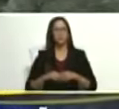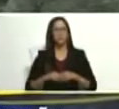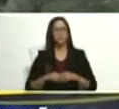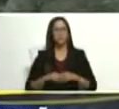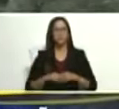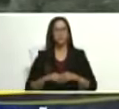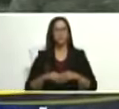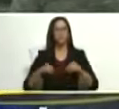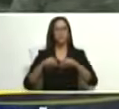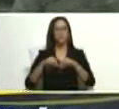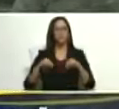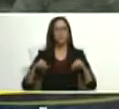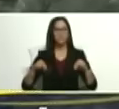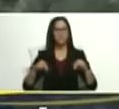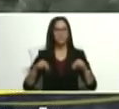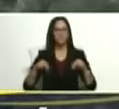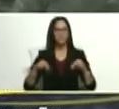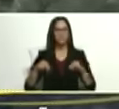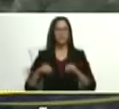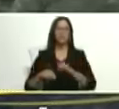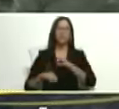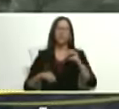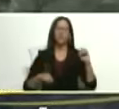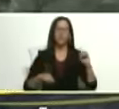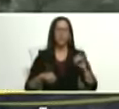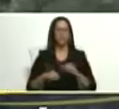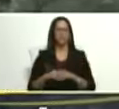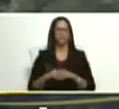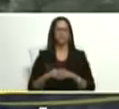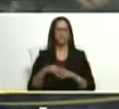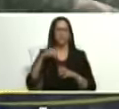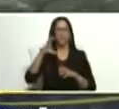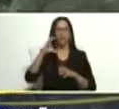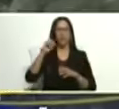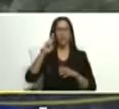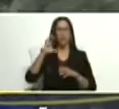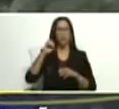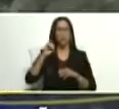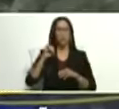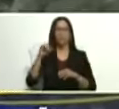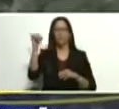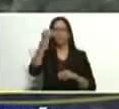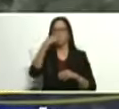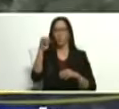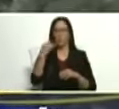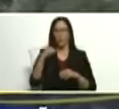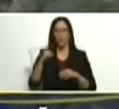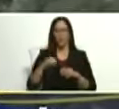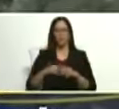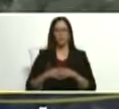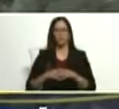fue en las tierras del Occidente, de Coro, del Zulia,